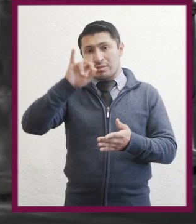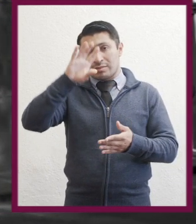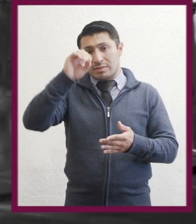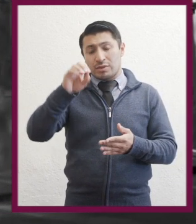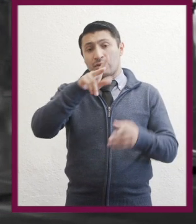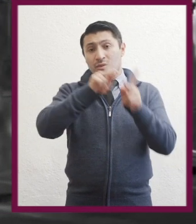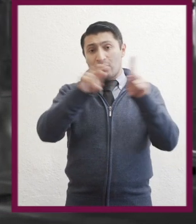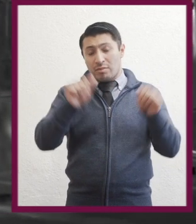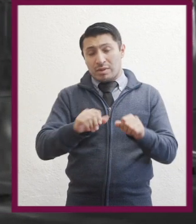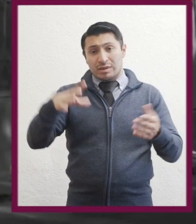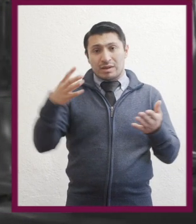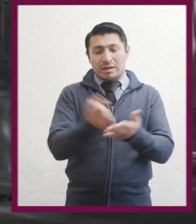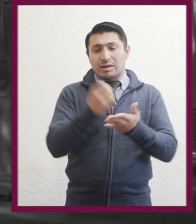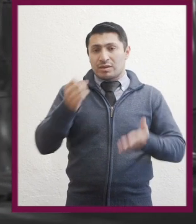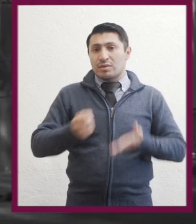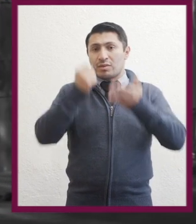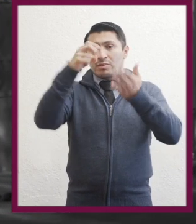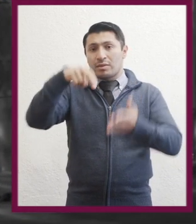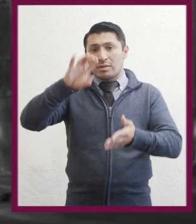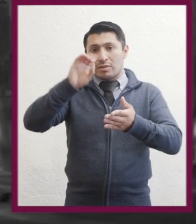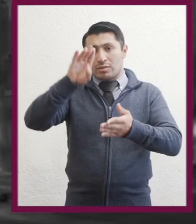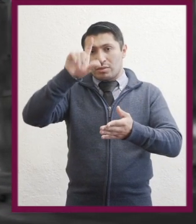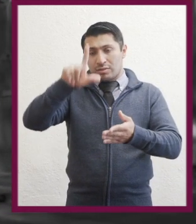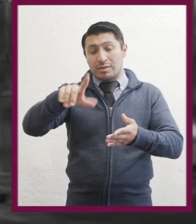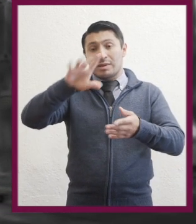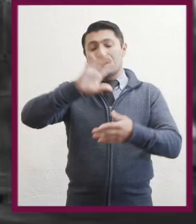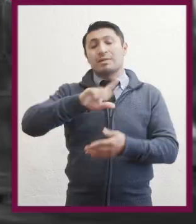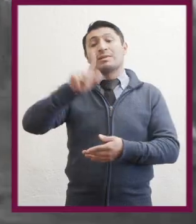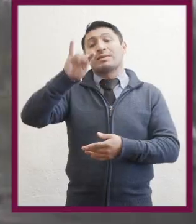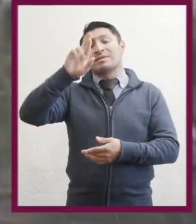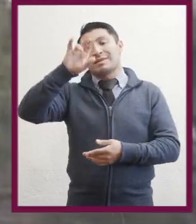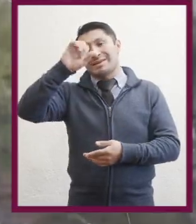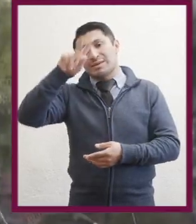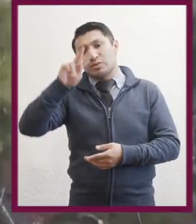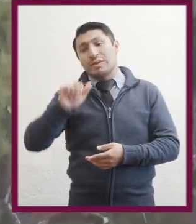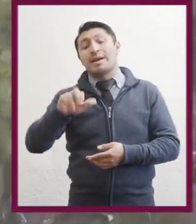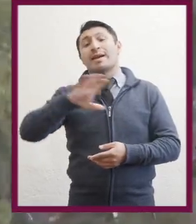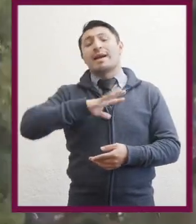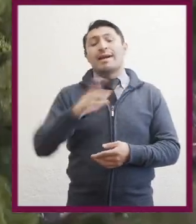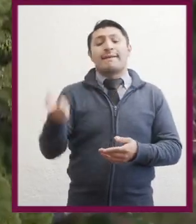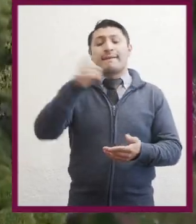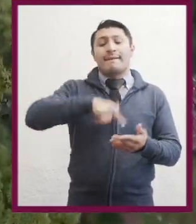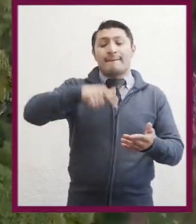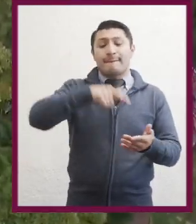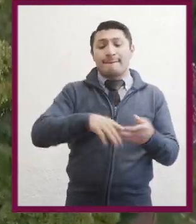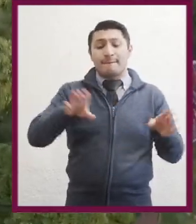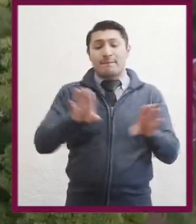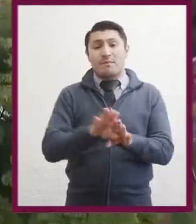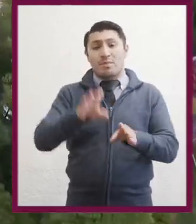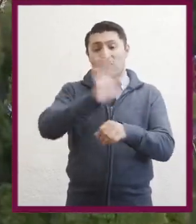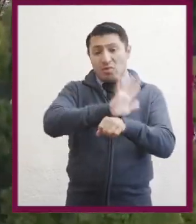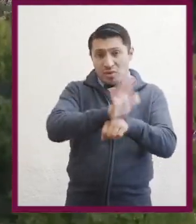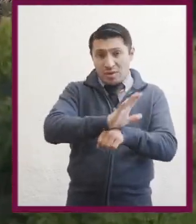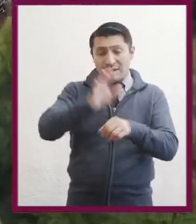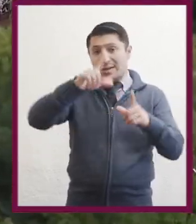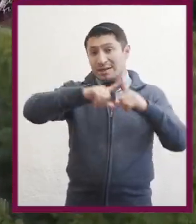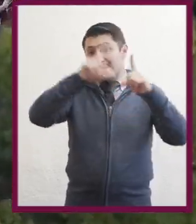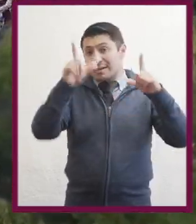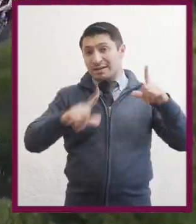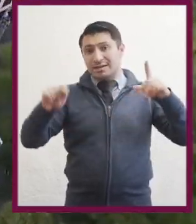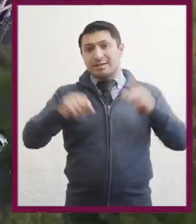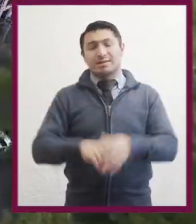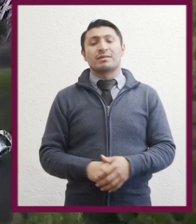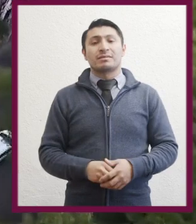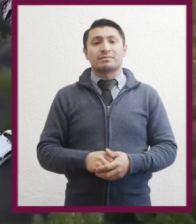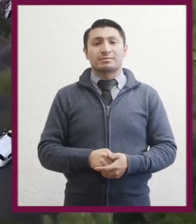del escritor Octavio Paz, ganador del Premio Nobel de Literatura. Hoy este recinto alberga la Fonoteca Nacional.